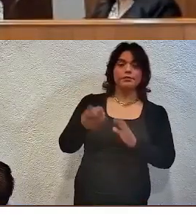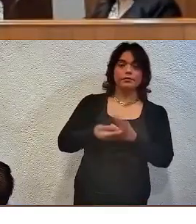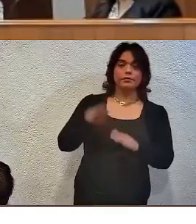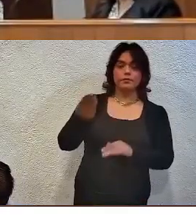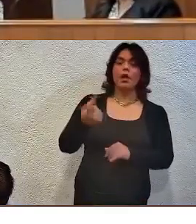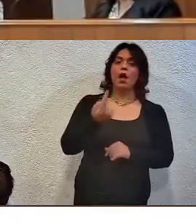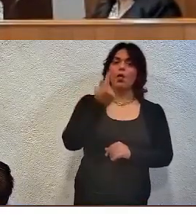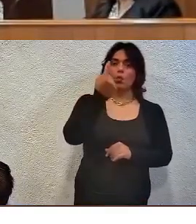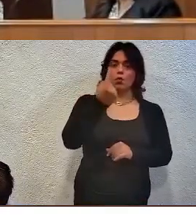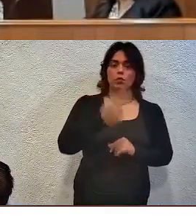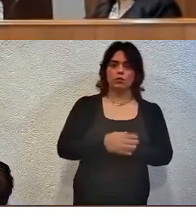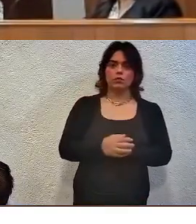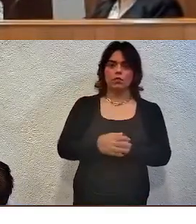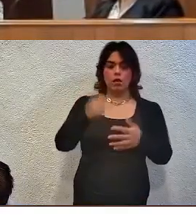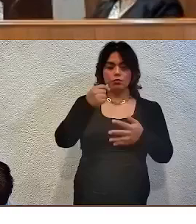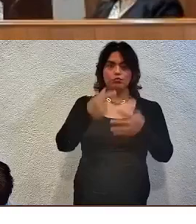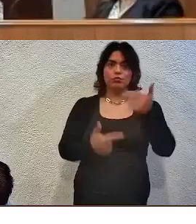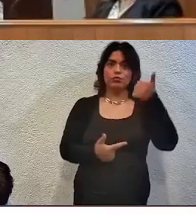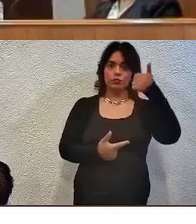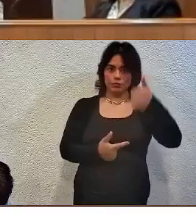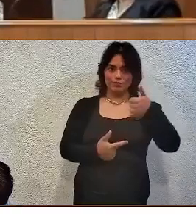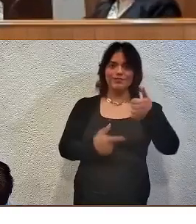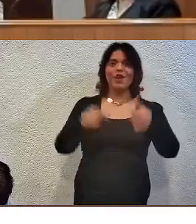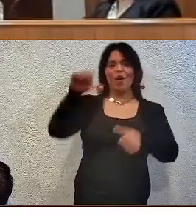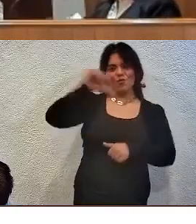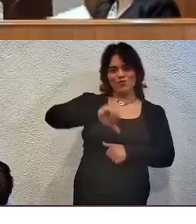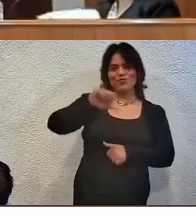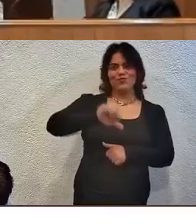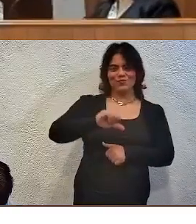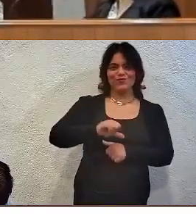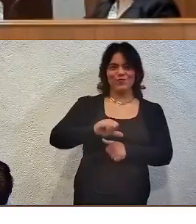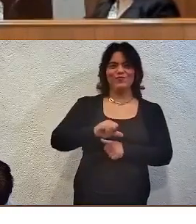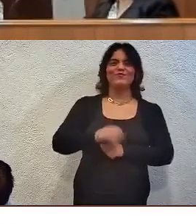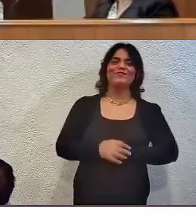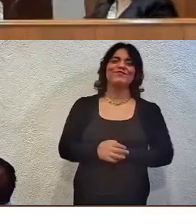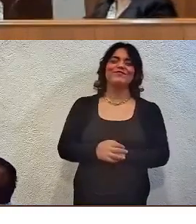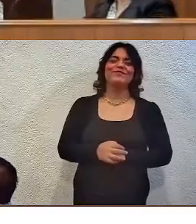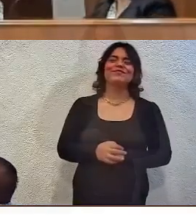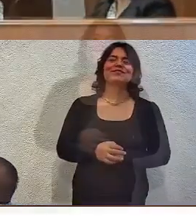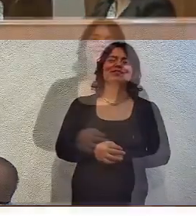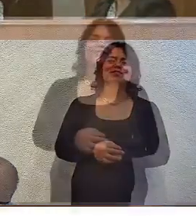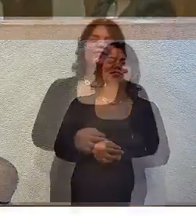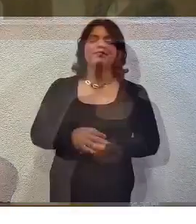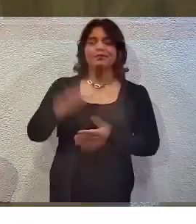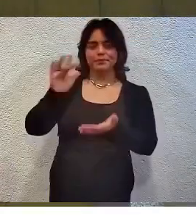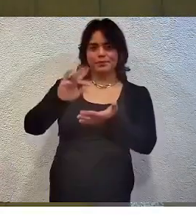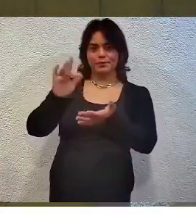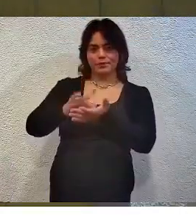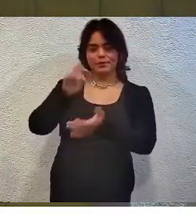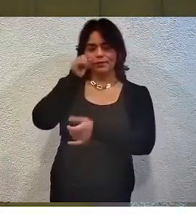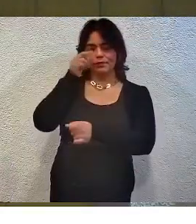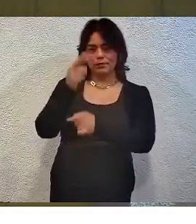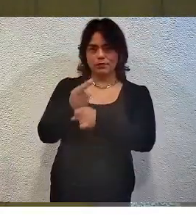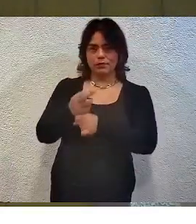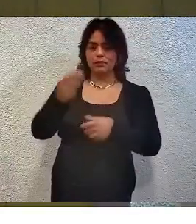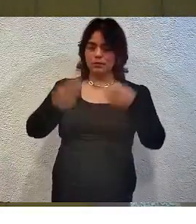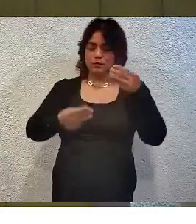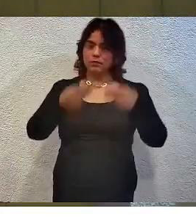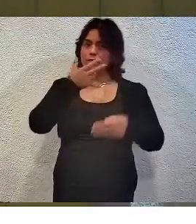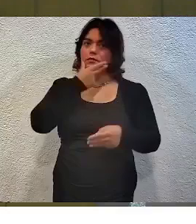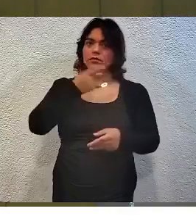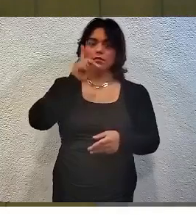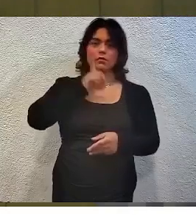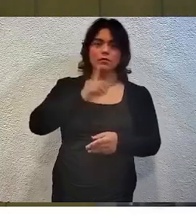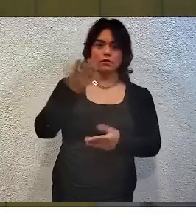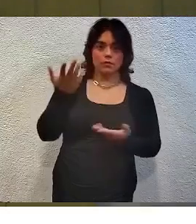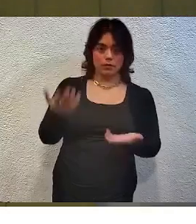1. Son los asuntos a tratar, magistrada presidenta, magistrada y magistrados. Le agradezco, secretario. Magistrada, magistrados, en términos